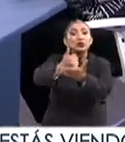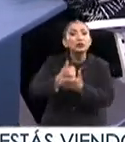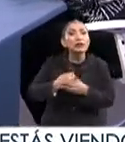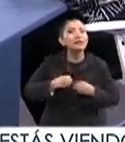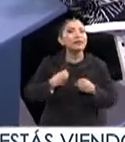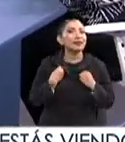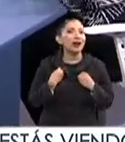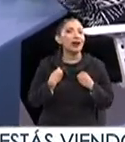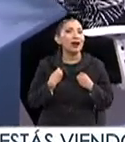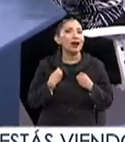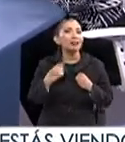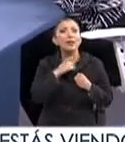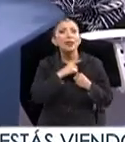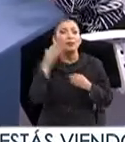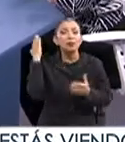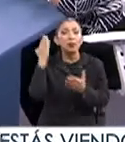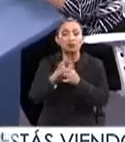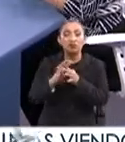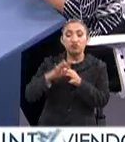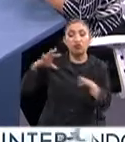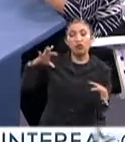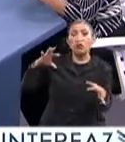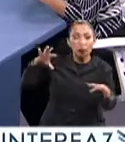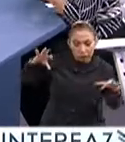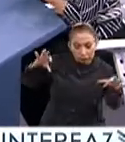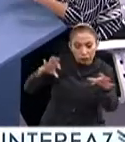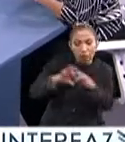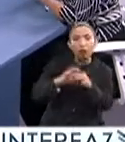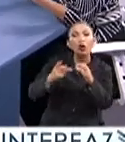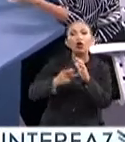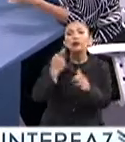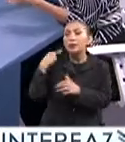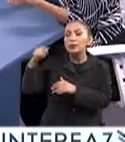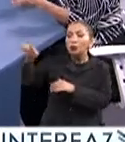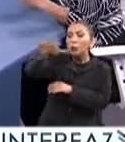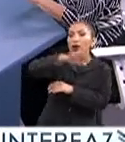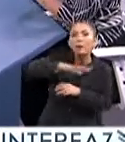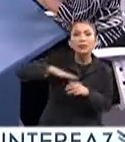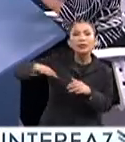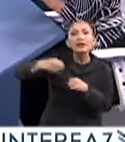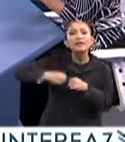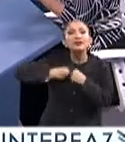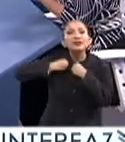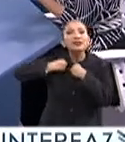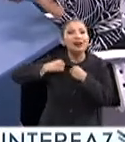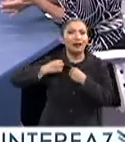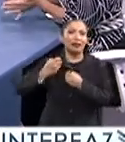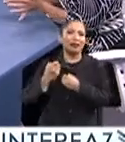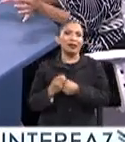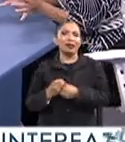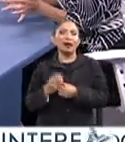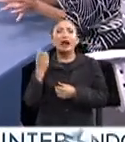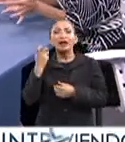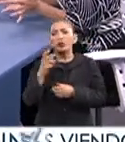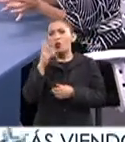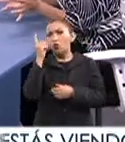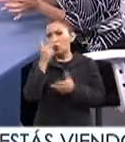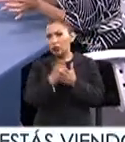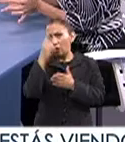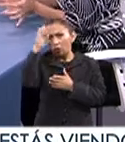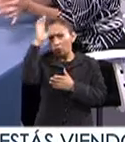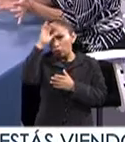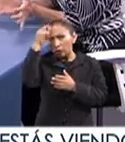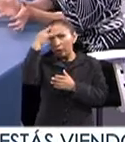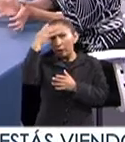frenar la ruptura de relación que tenemos con el otro, con el medio. Y bueno, esta es una cuestión no solo en la